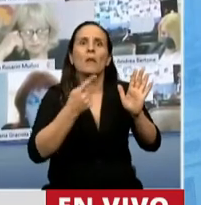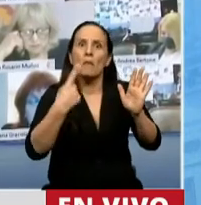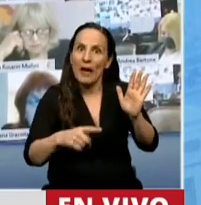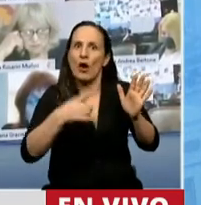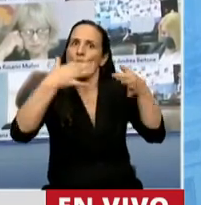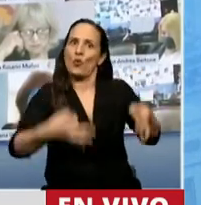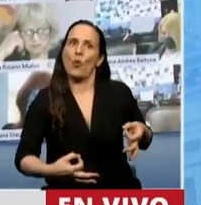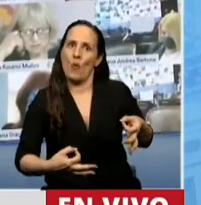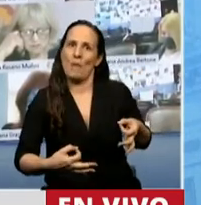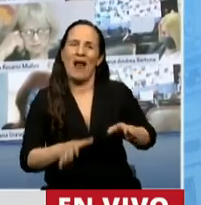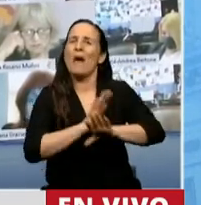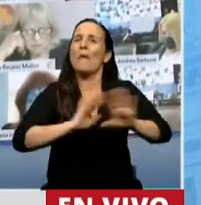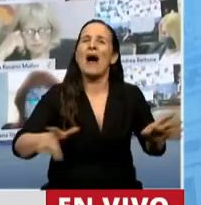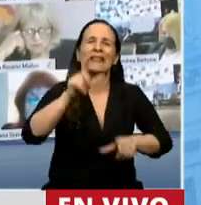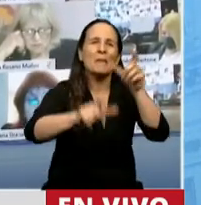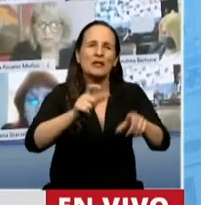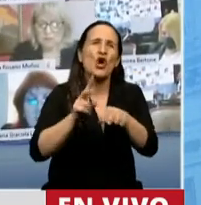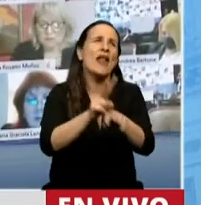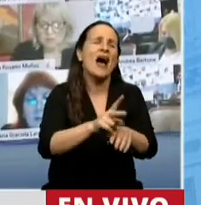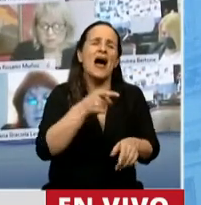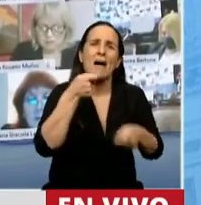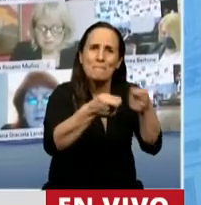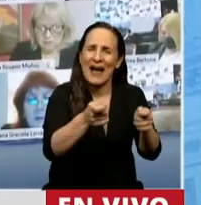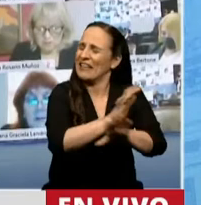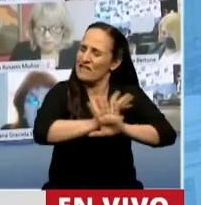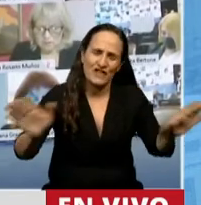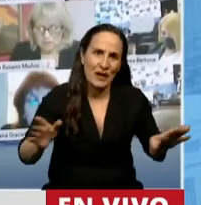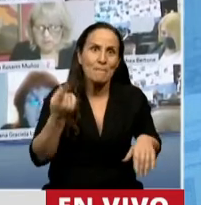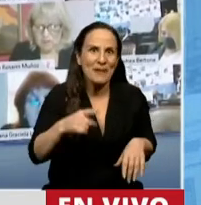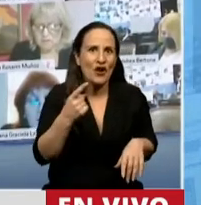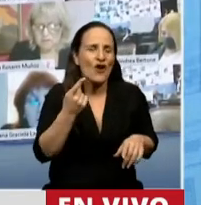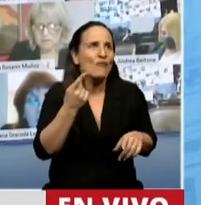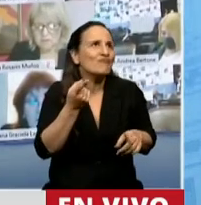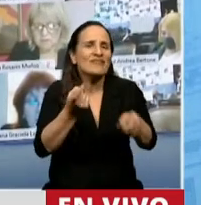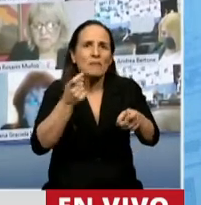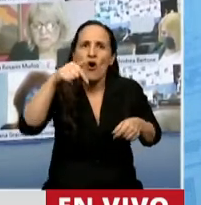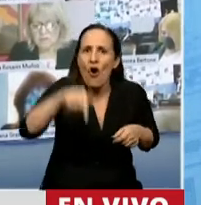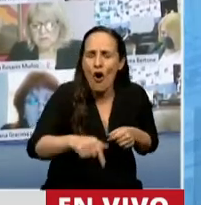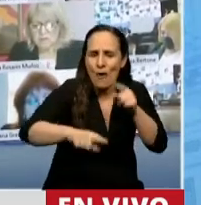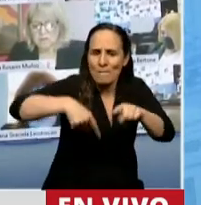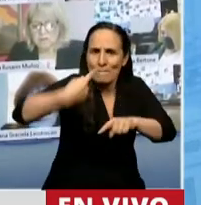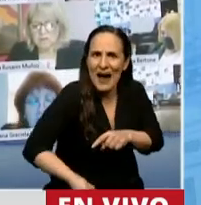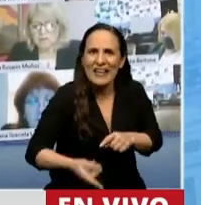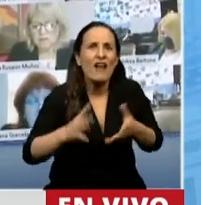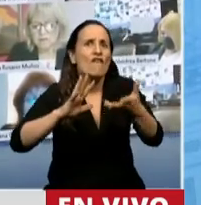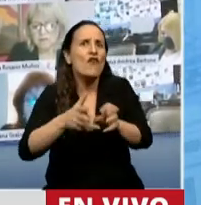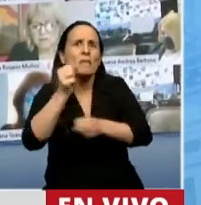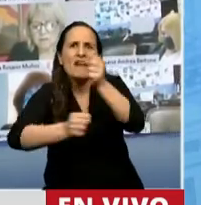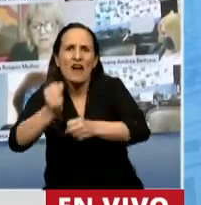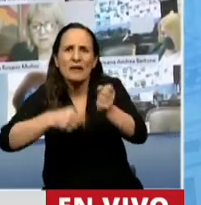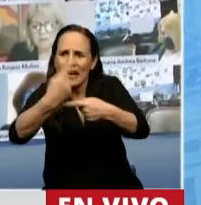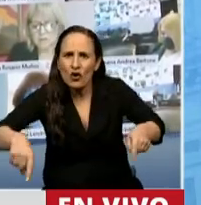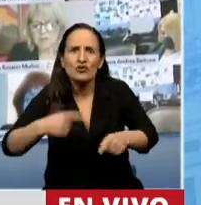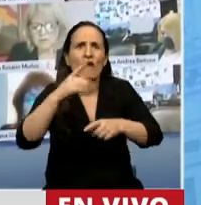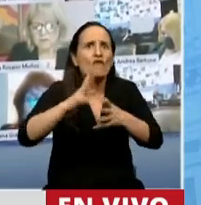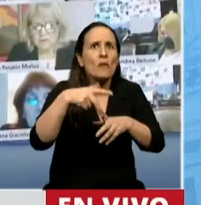luchadores por el ambiente en Latinoamérica. Pero necesitamos, sobre todo, que hoy, ya, mañana, discutamos el modelo de producción y el modelo de consumo